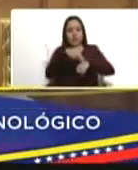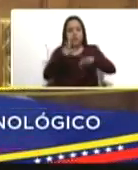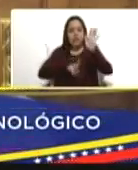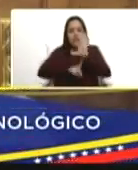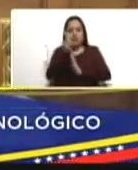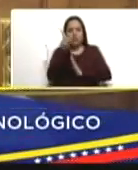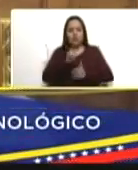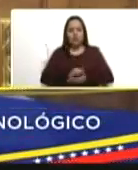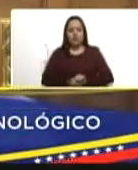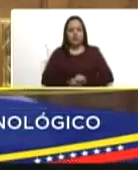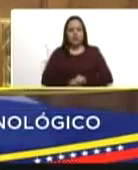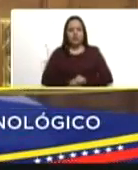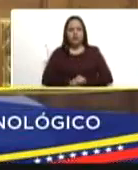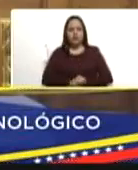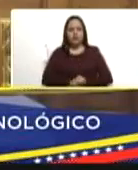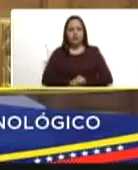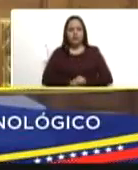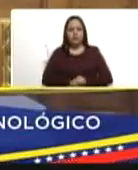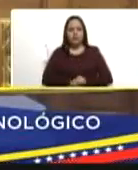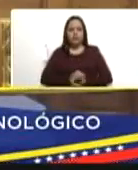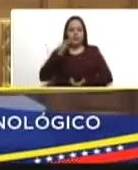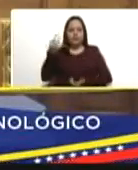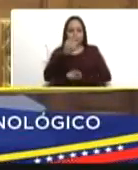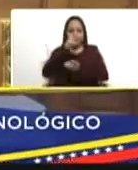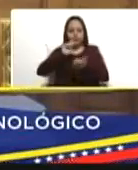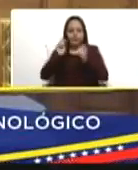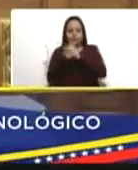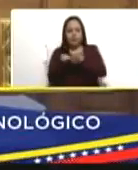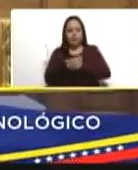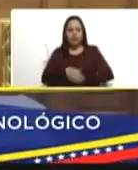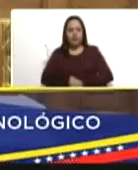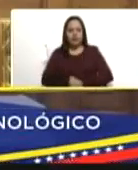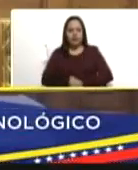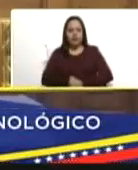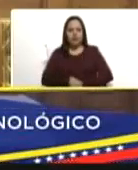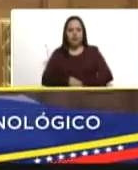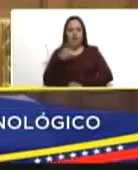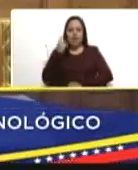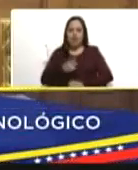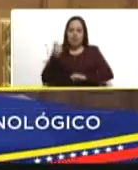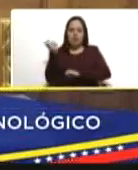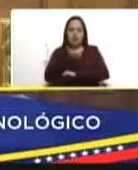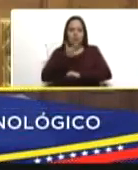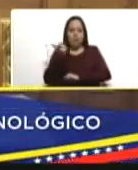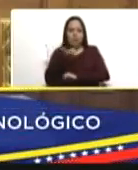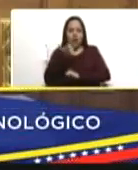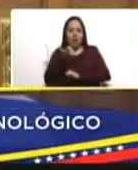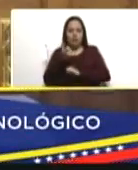desarrollo la tercera transformación tiene que buscar